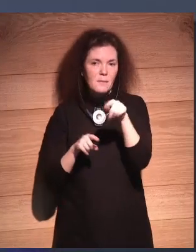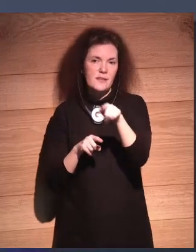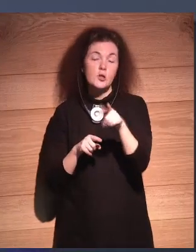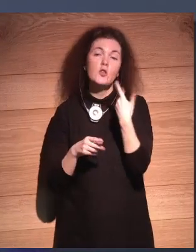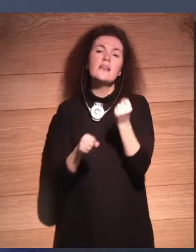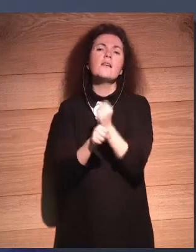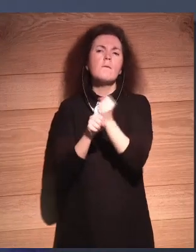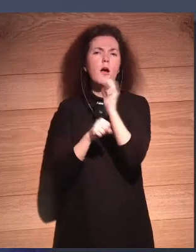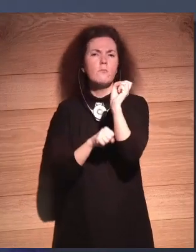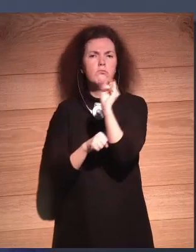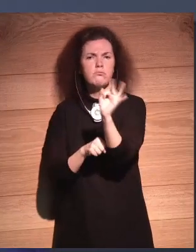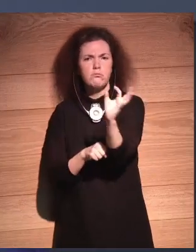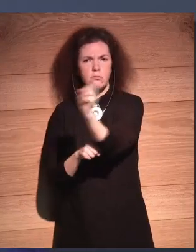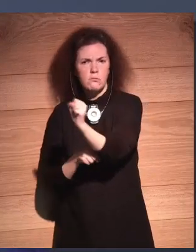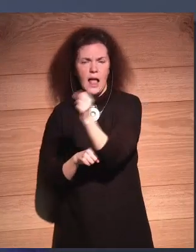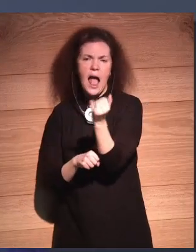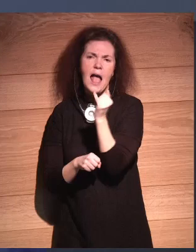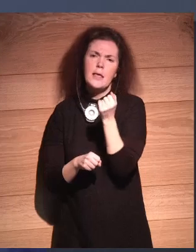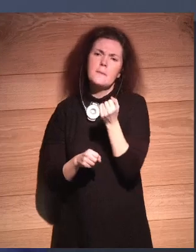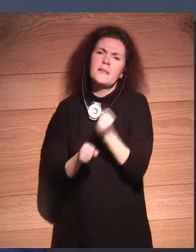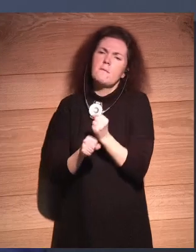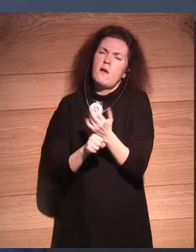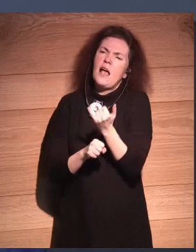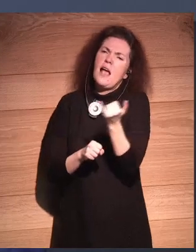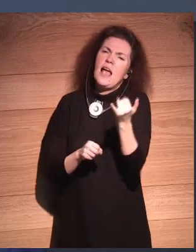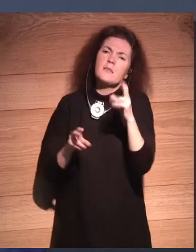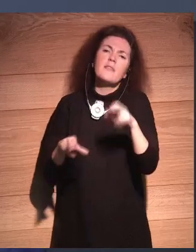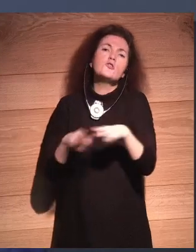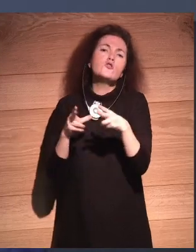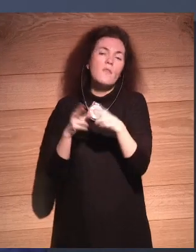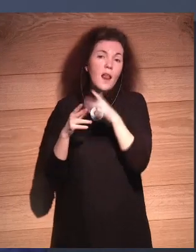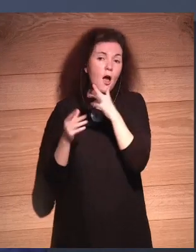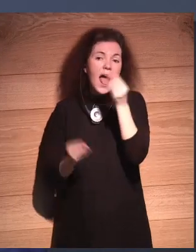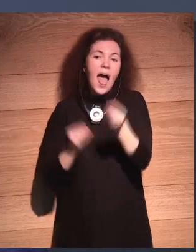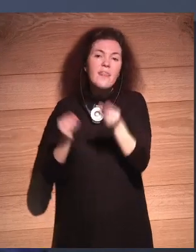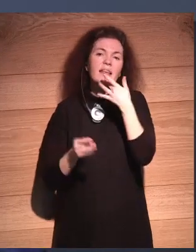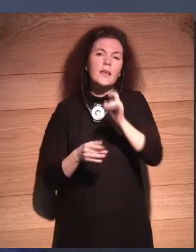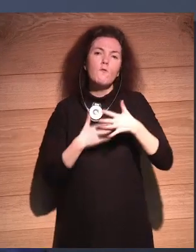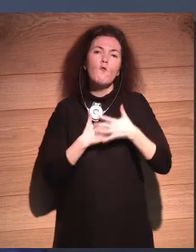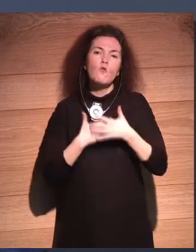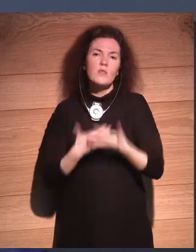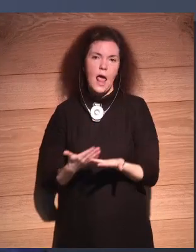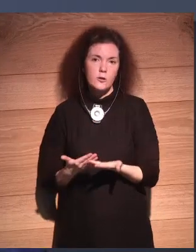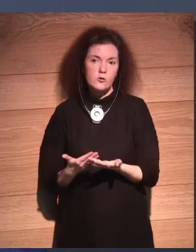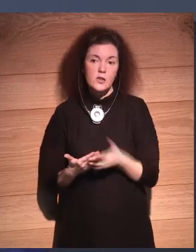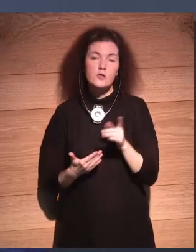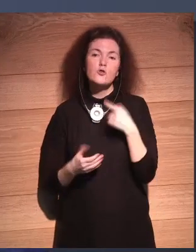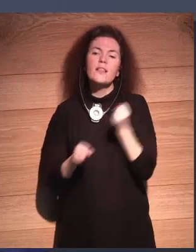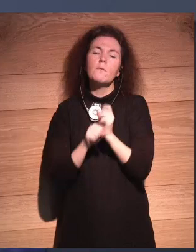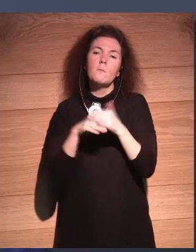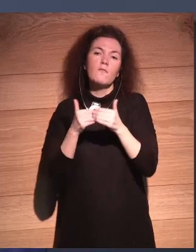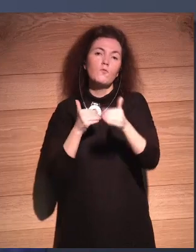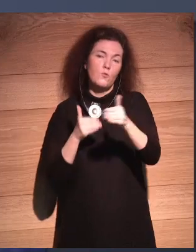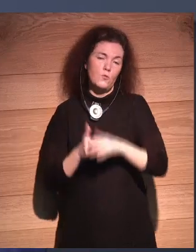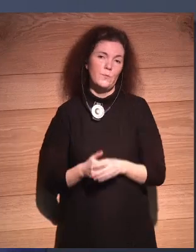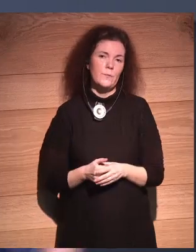puestos de trabajo, cientos de miles de puestos de trabajo sociales que ahora mismo lo están haciendo voluntarios. Estos son los empleos del futuro.